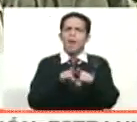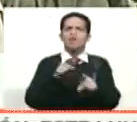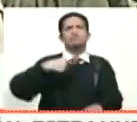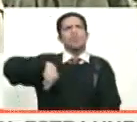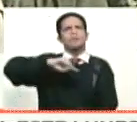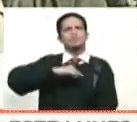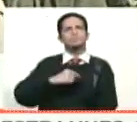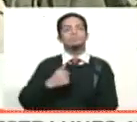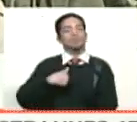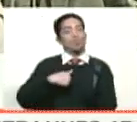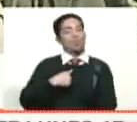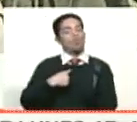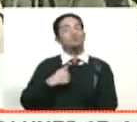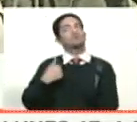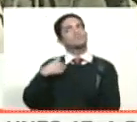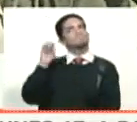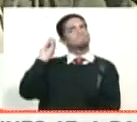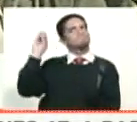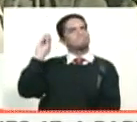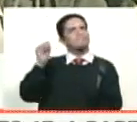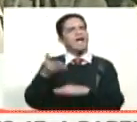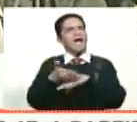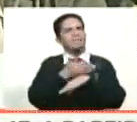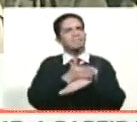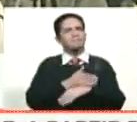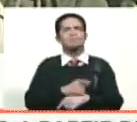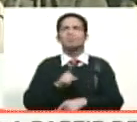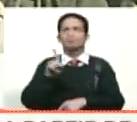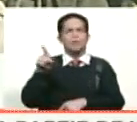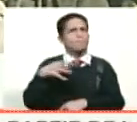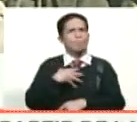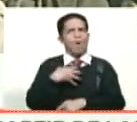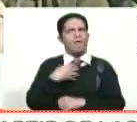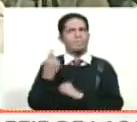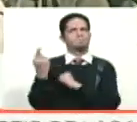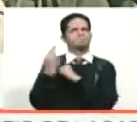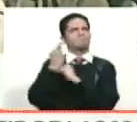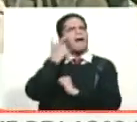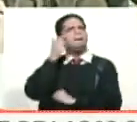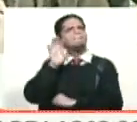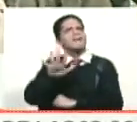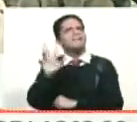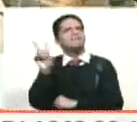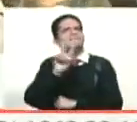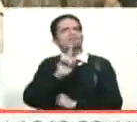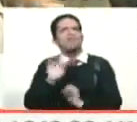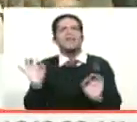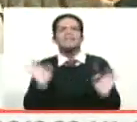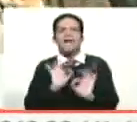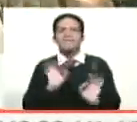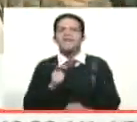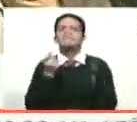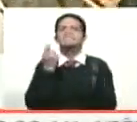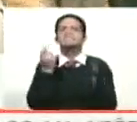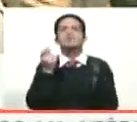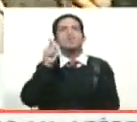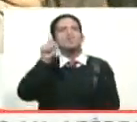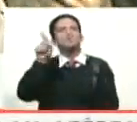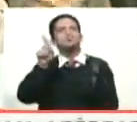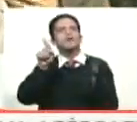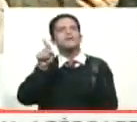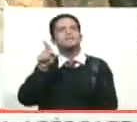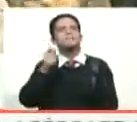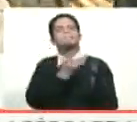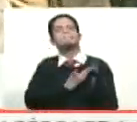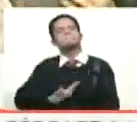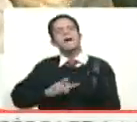Se lo dije desde el primer día, a Venezuela no le pone ultimátum nadie. Ni usted, señor Pedro Sánchez, ni nadie